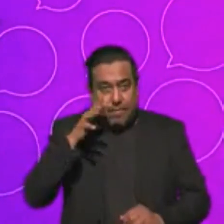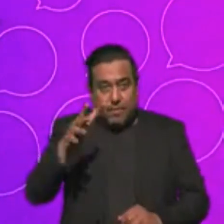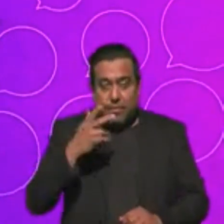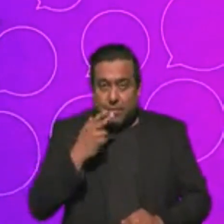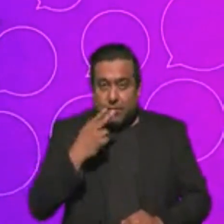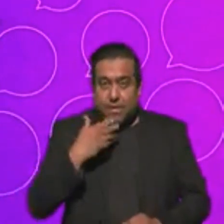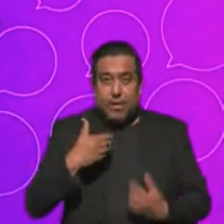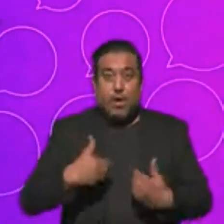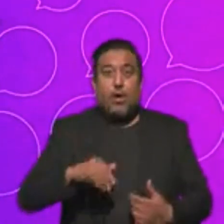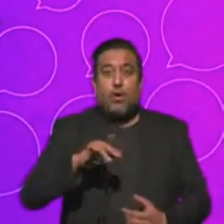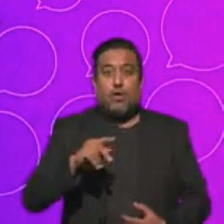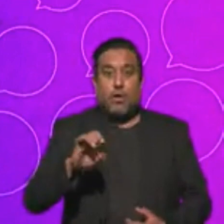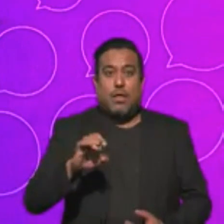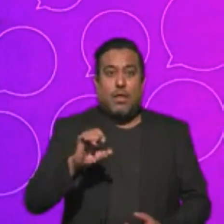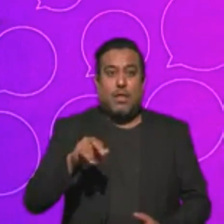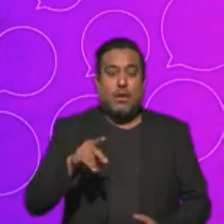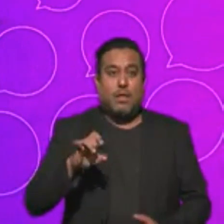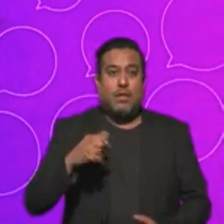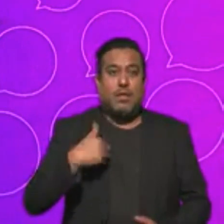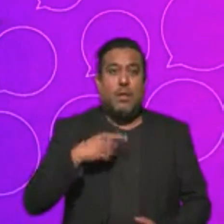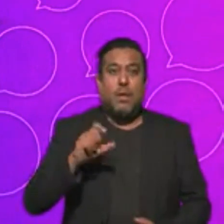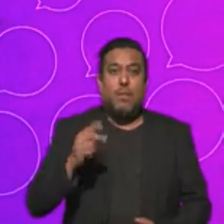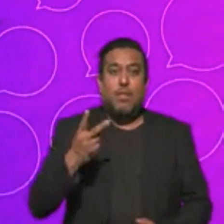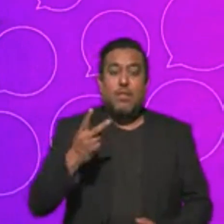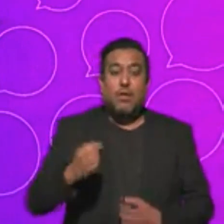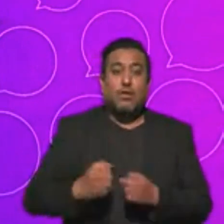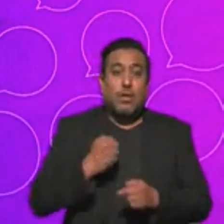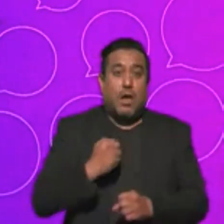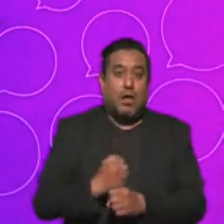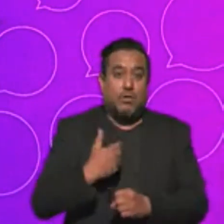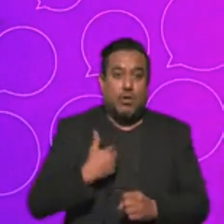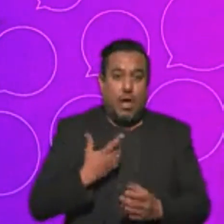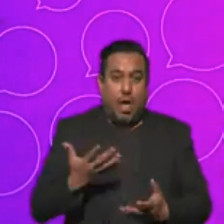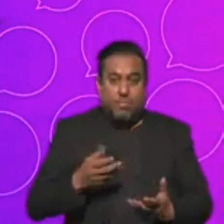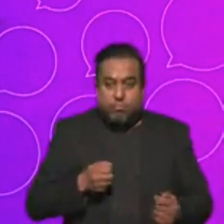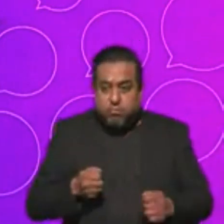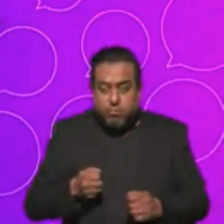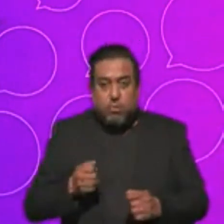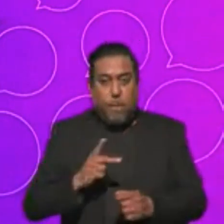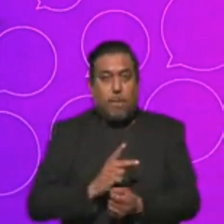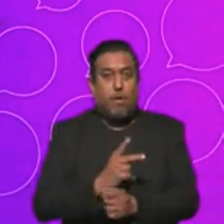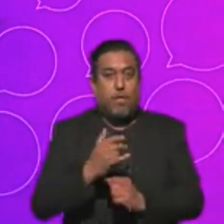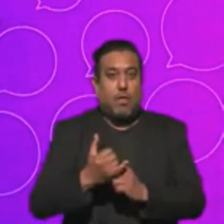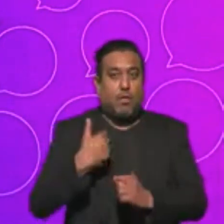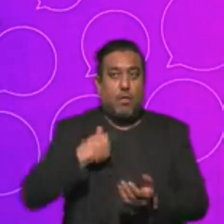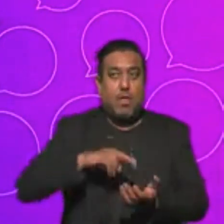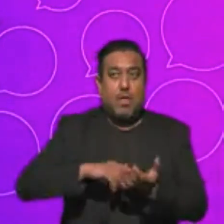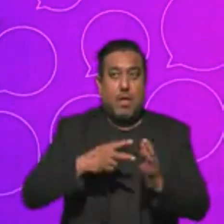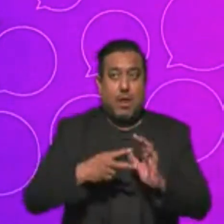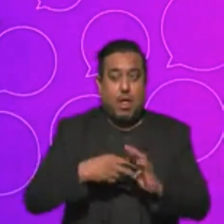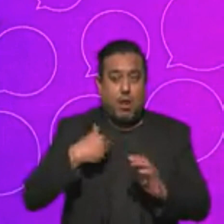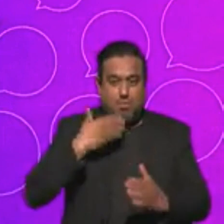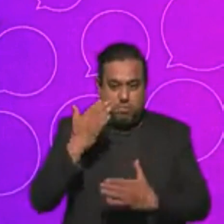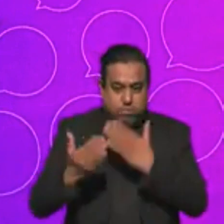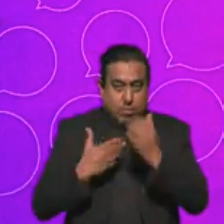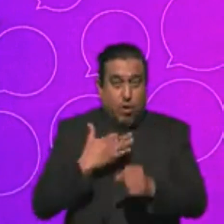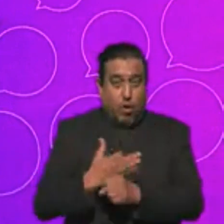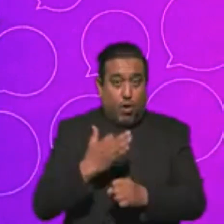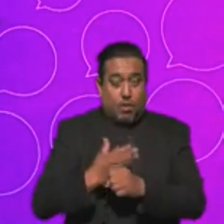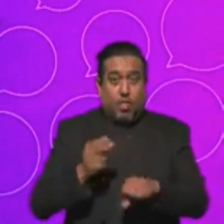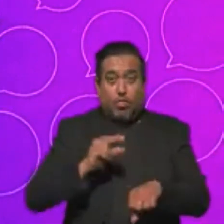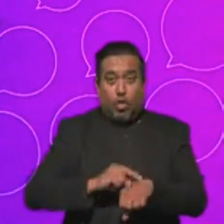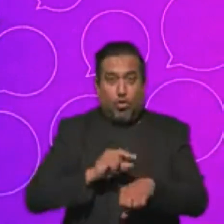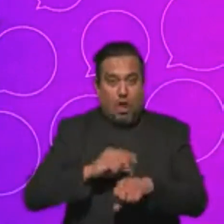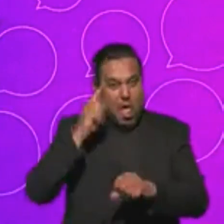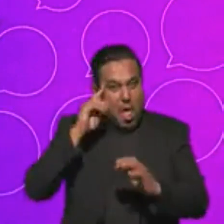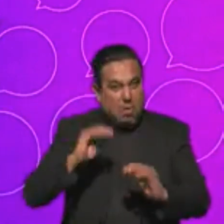Soy Jorge Enrique Velázquez Centeno tengo 22 años de experiencia en el manejo de proyectos Soy ingeniero civil tengo una maestría en alta dirección y realizo un doctorado a lo largo de mi